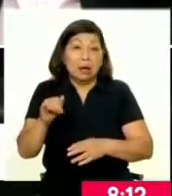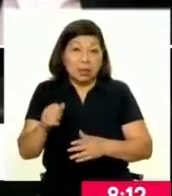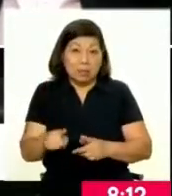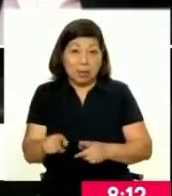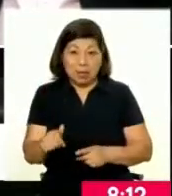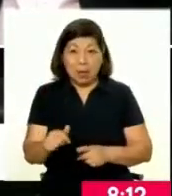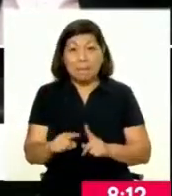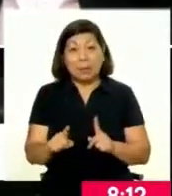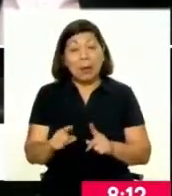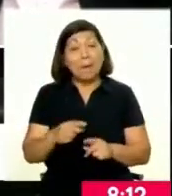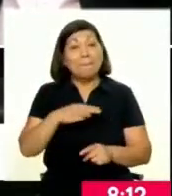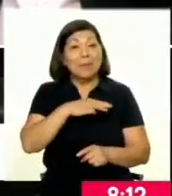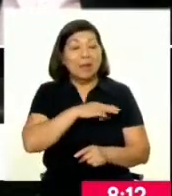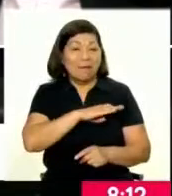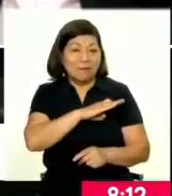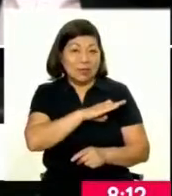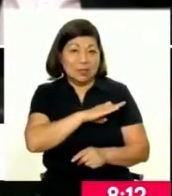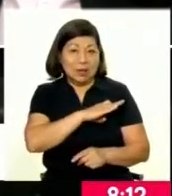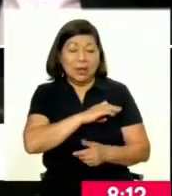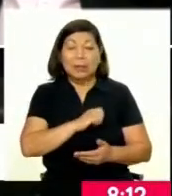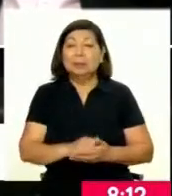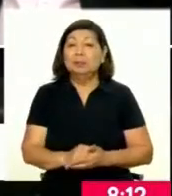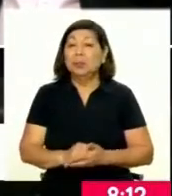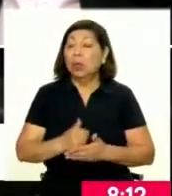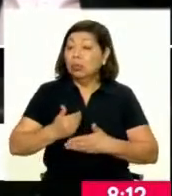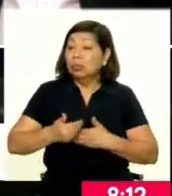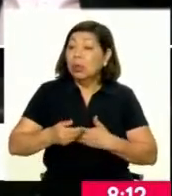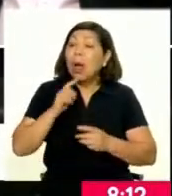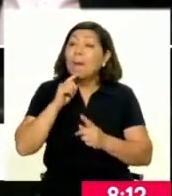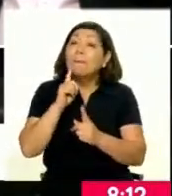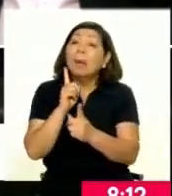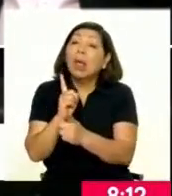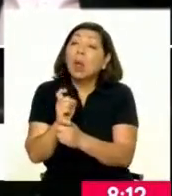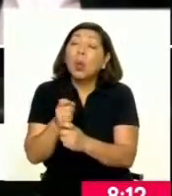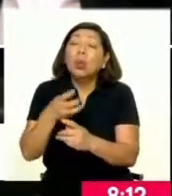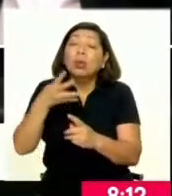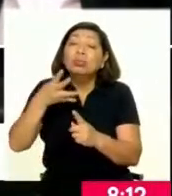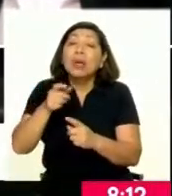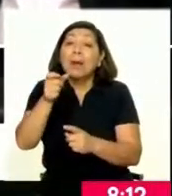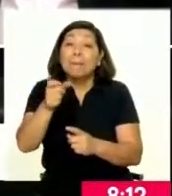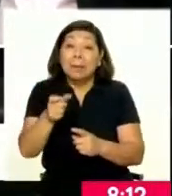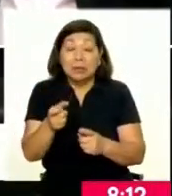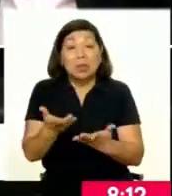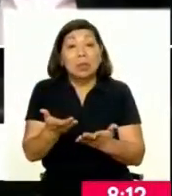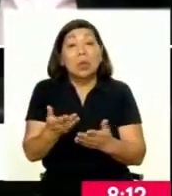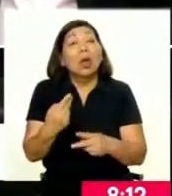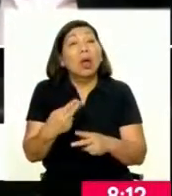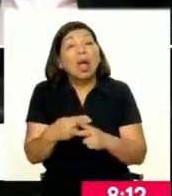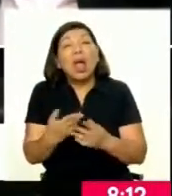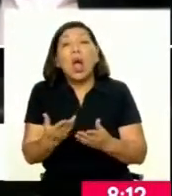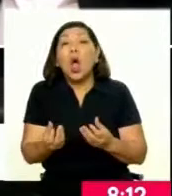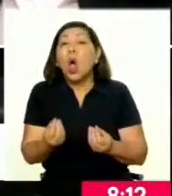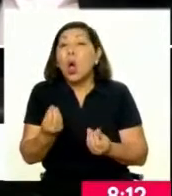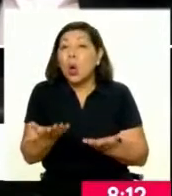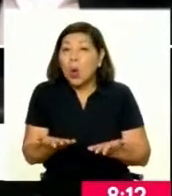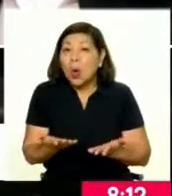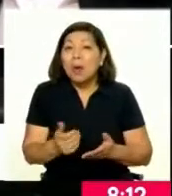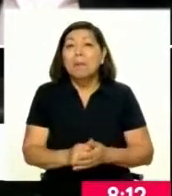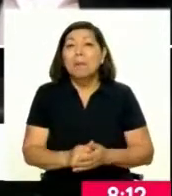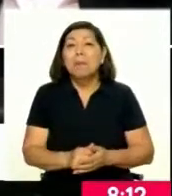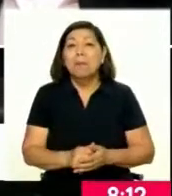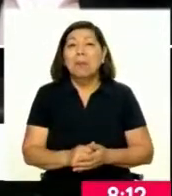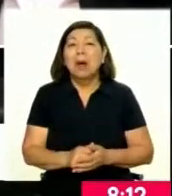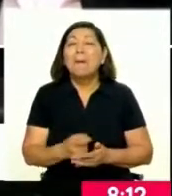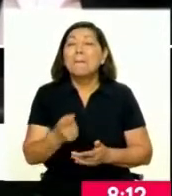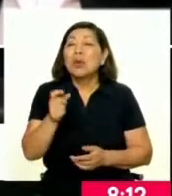Ahí el Ministerio Público, ¿no?, continúa con las diligencias de investigación. Ahí se toman las manifestaciones, ¿no?, de